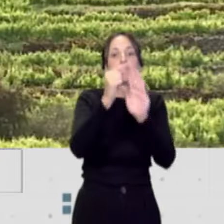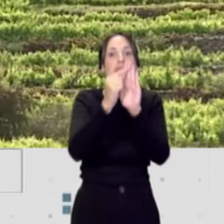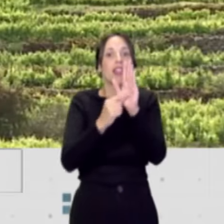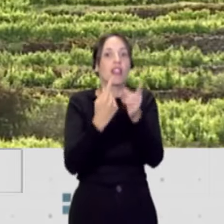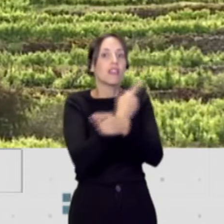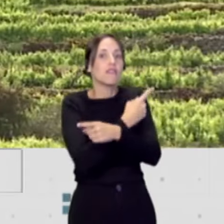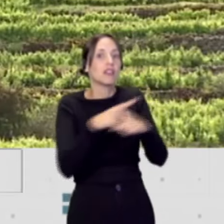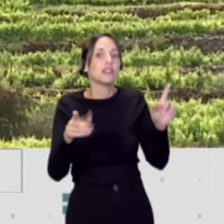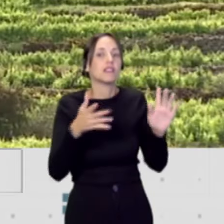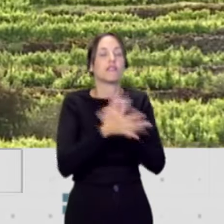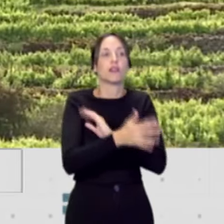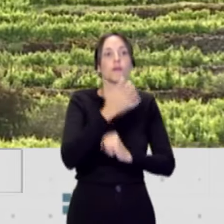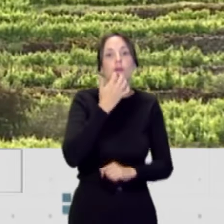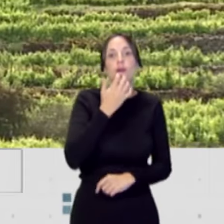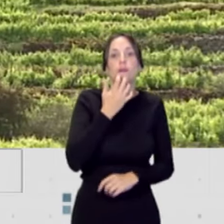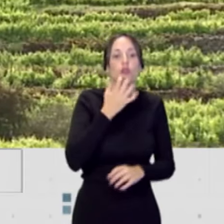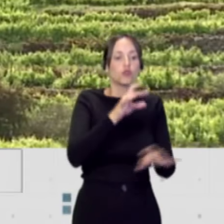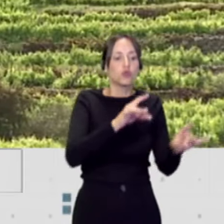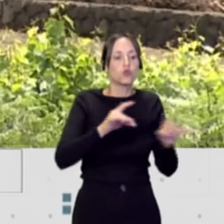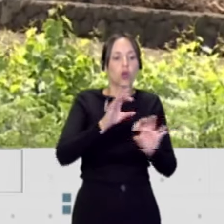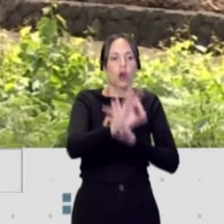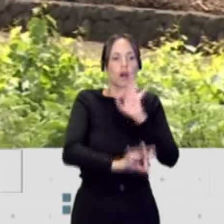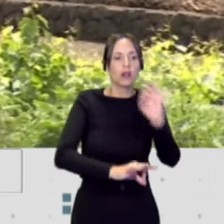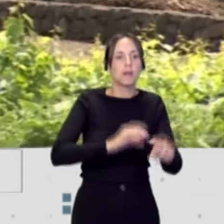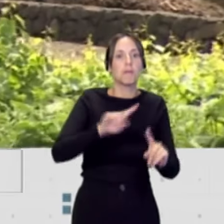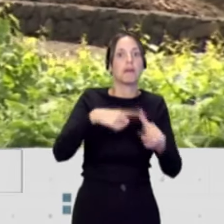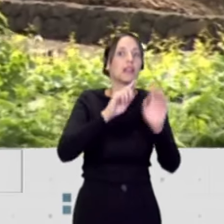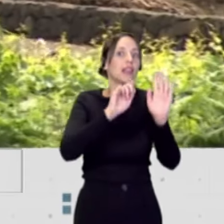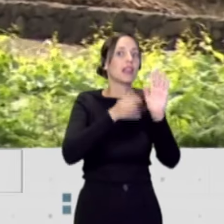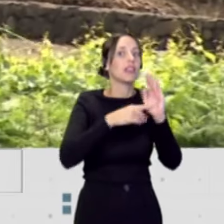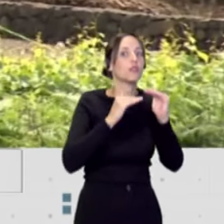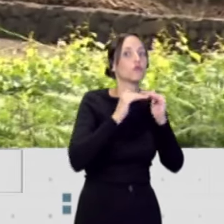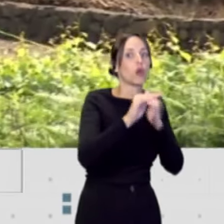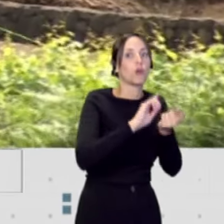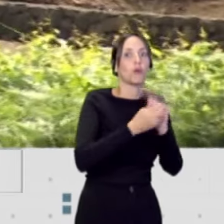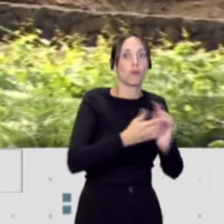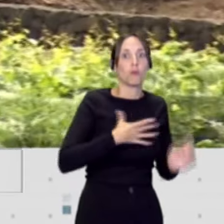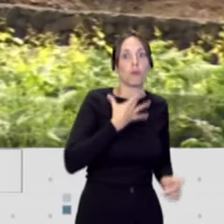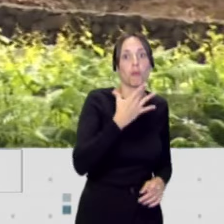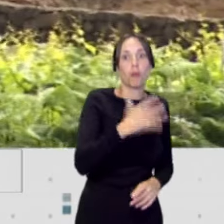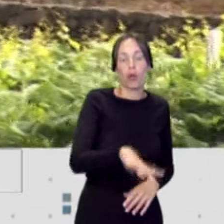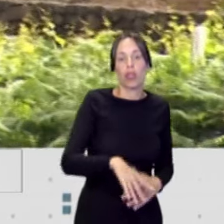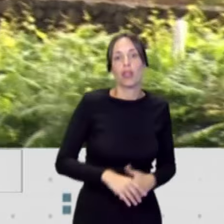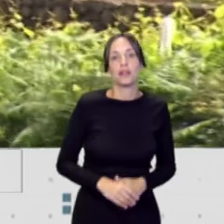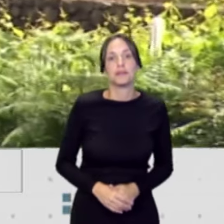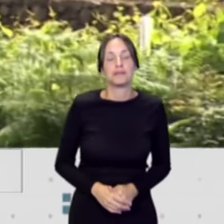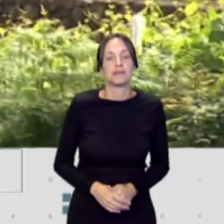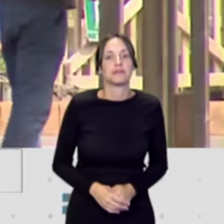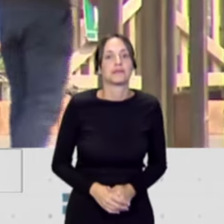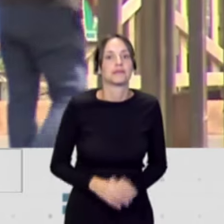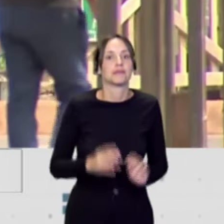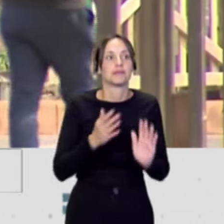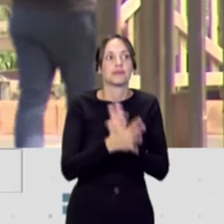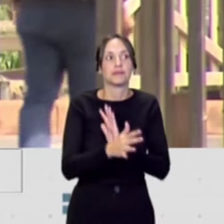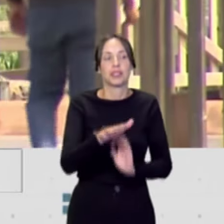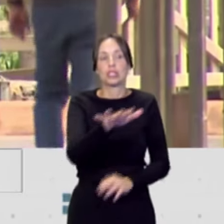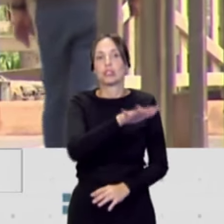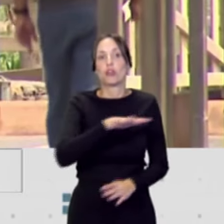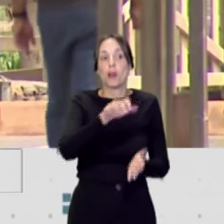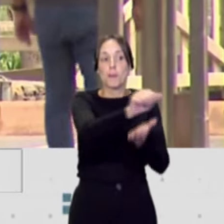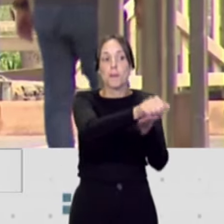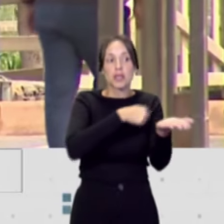ordenación del suelo, con posibles modificaciones de la ley del suelo que pueden coadyuvar en este caso a un mayor desarrollo de zonas